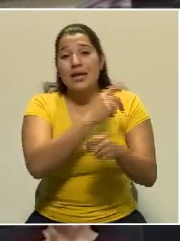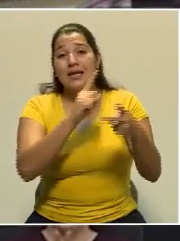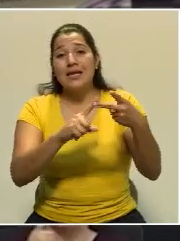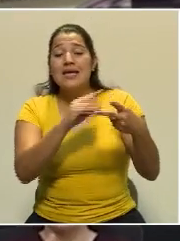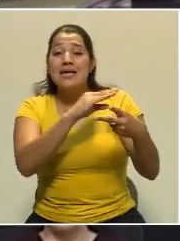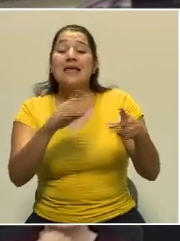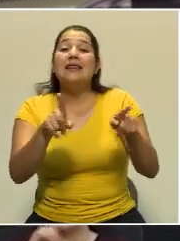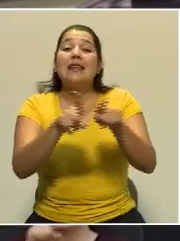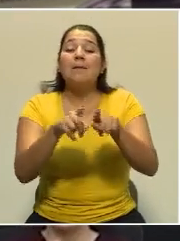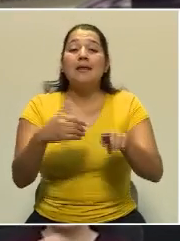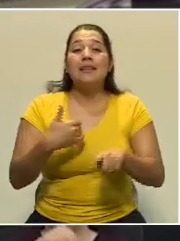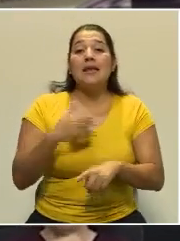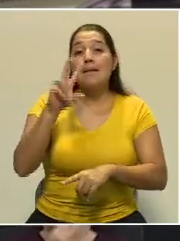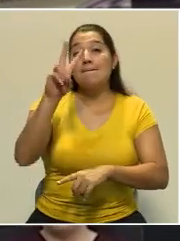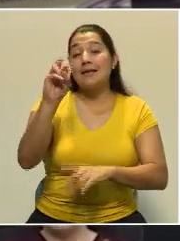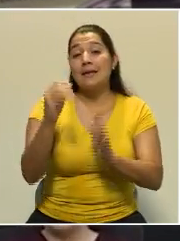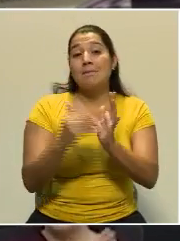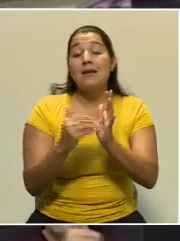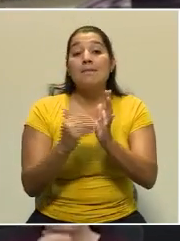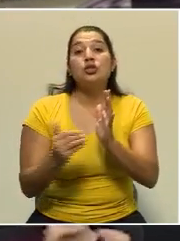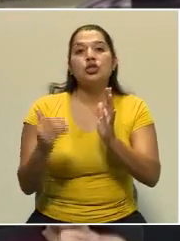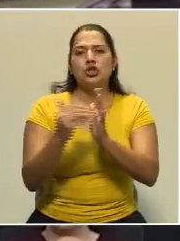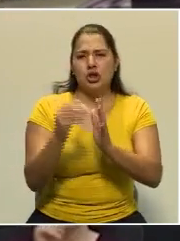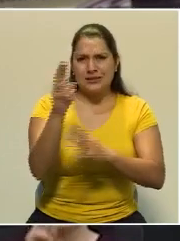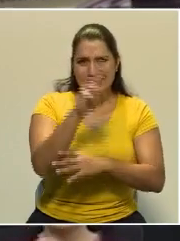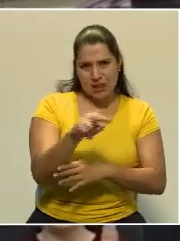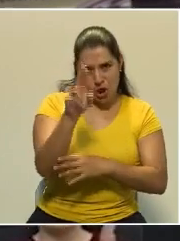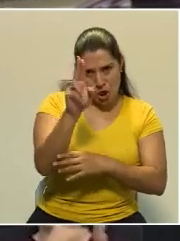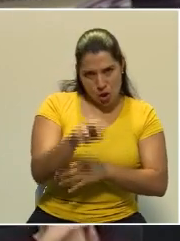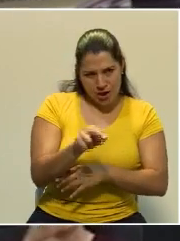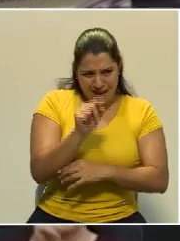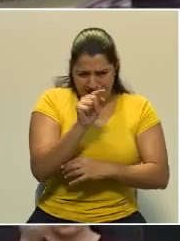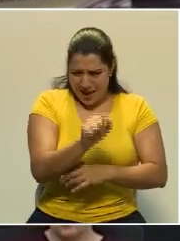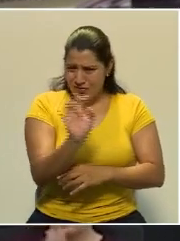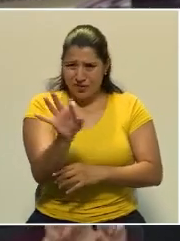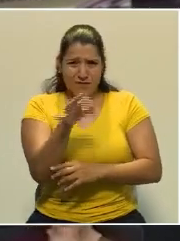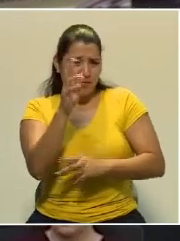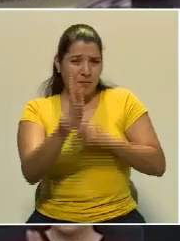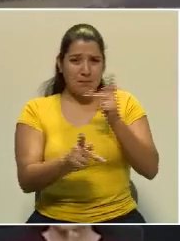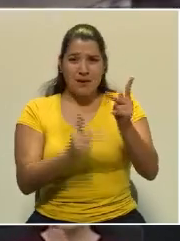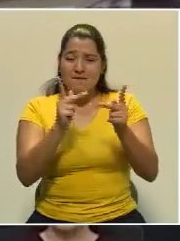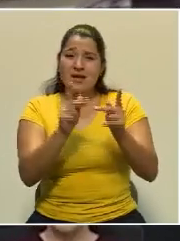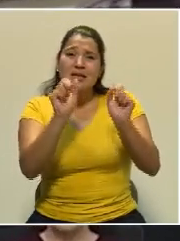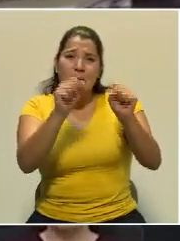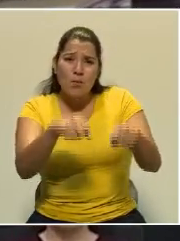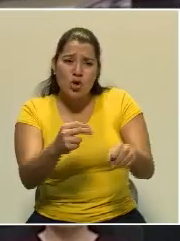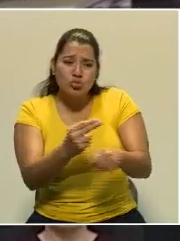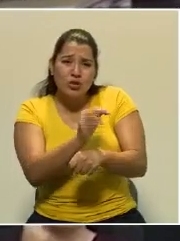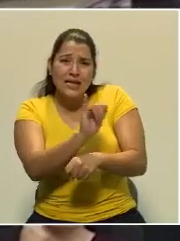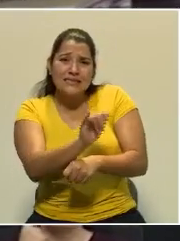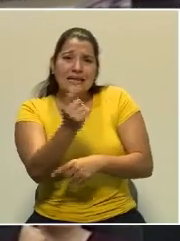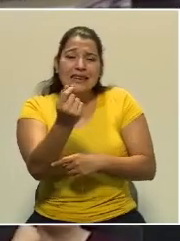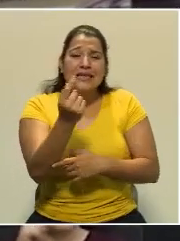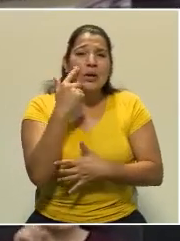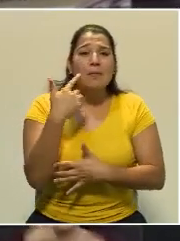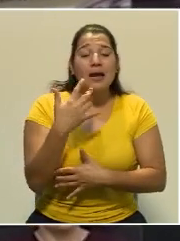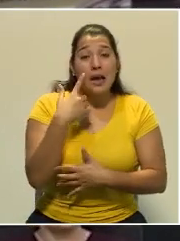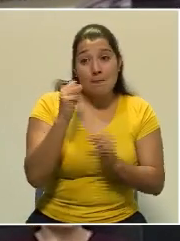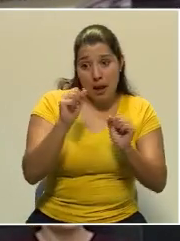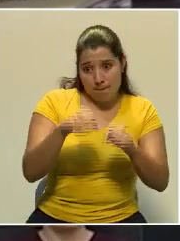financieros más de 20.000 millones de colones, que perfectamente podría utilizar para poder hacer